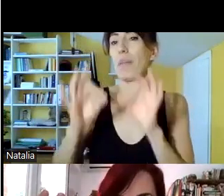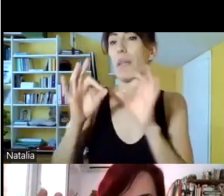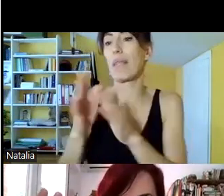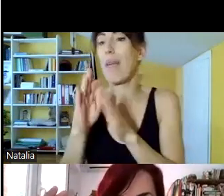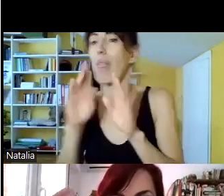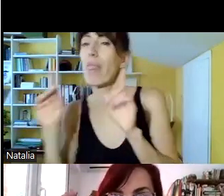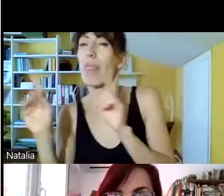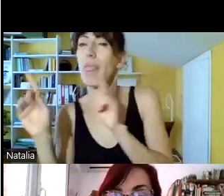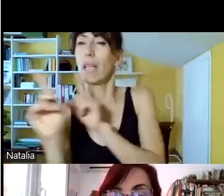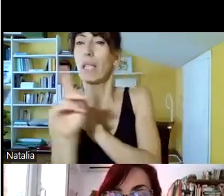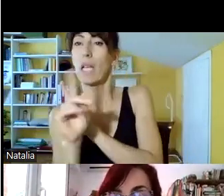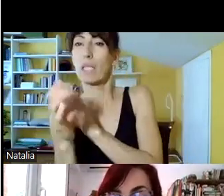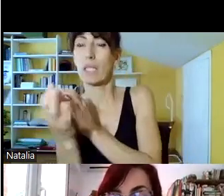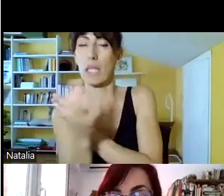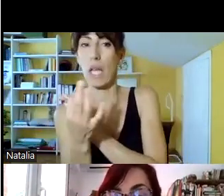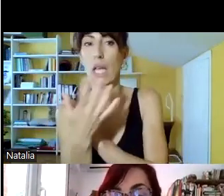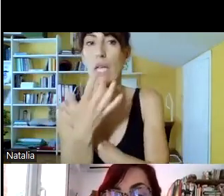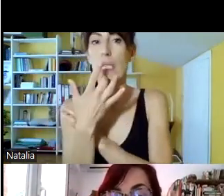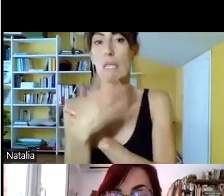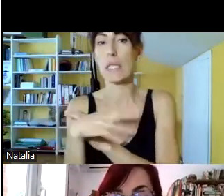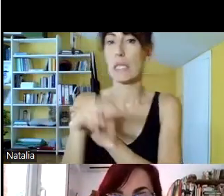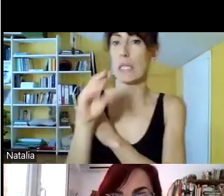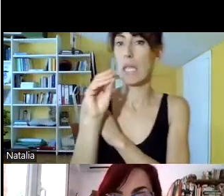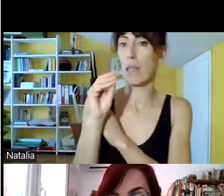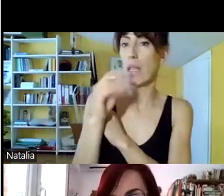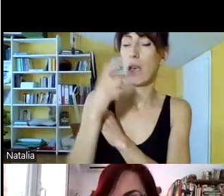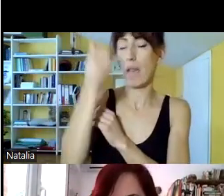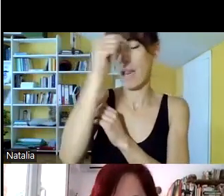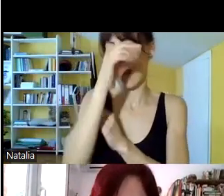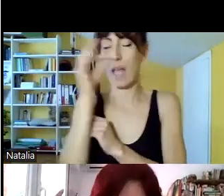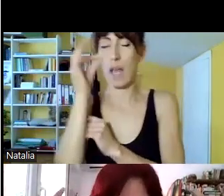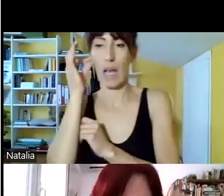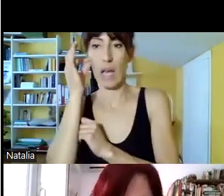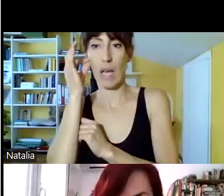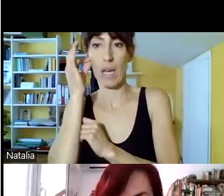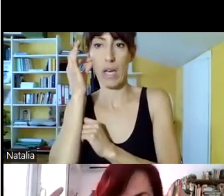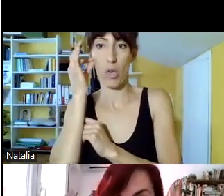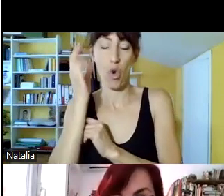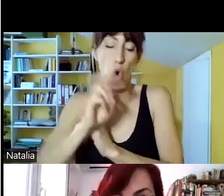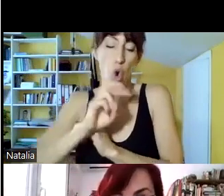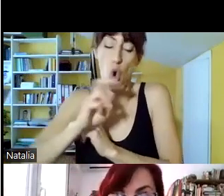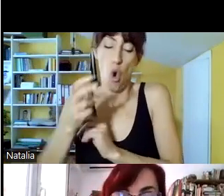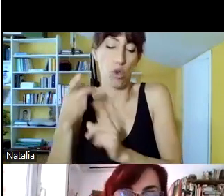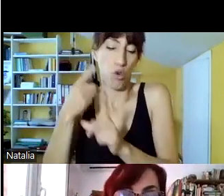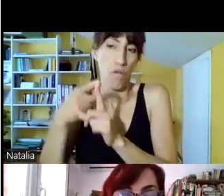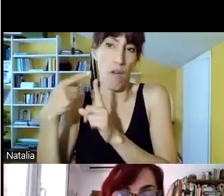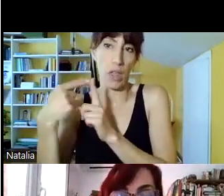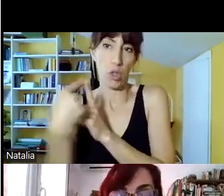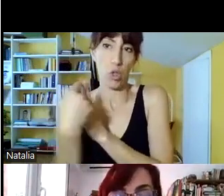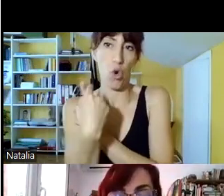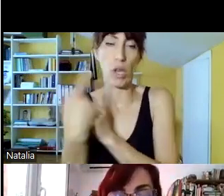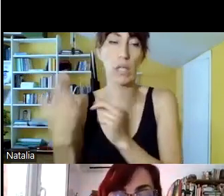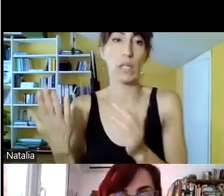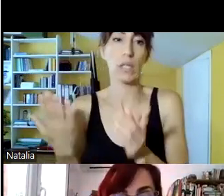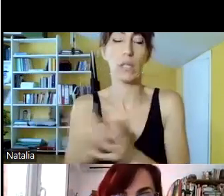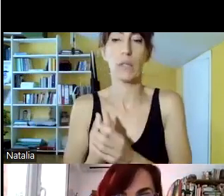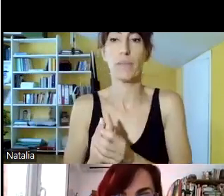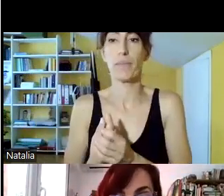de esa demanda, comprender cómo el género y otros factores, ¿no?